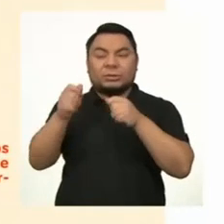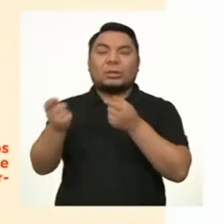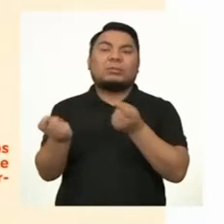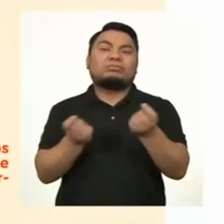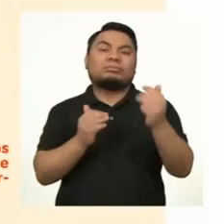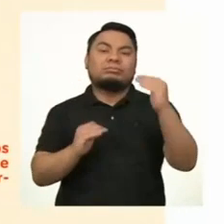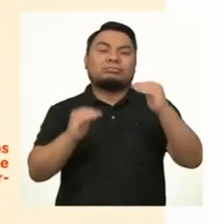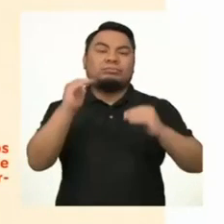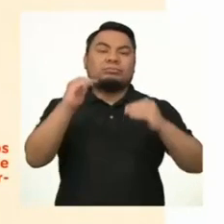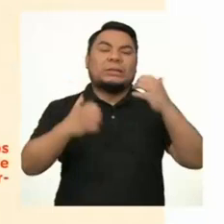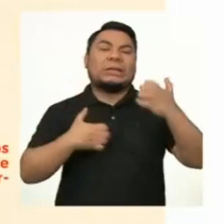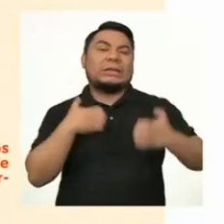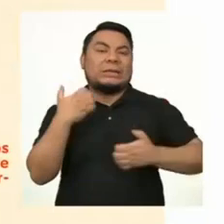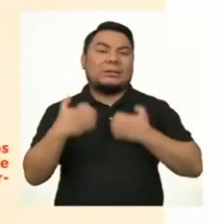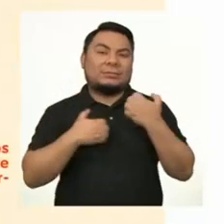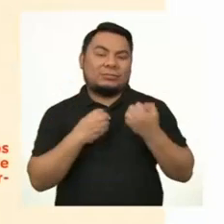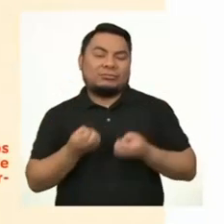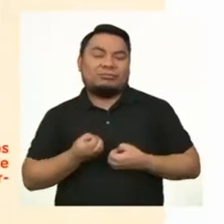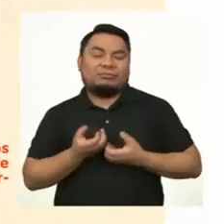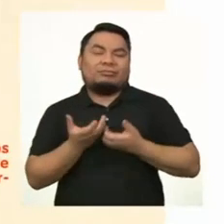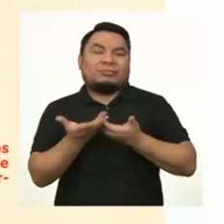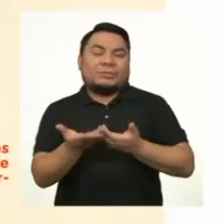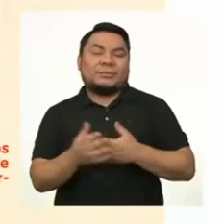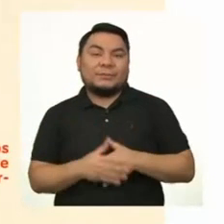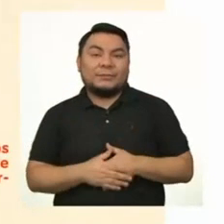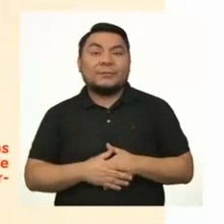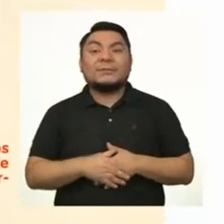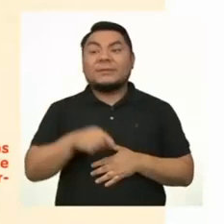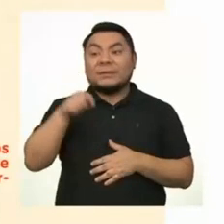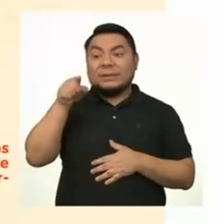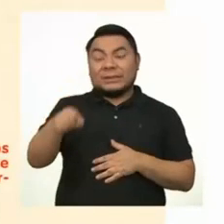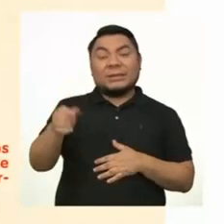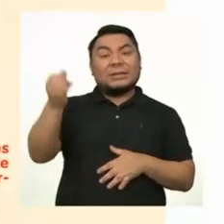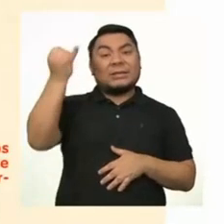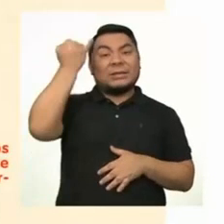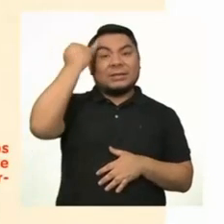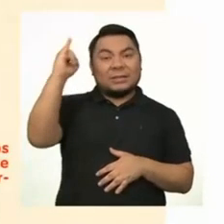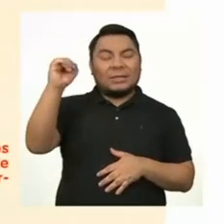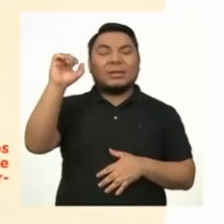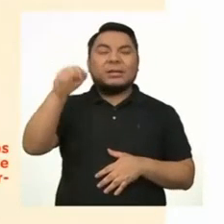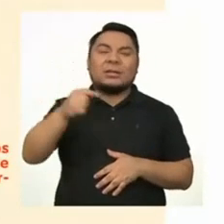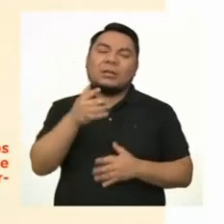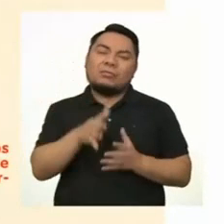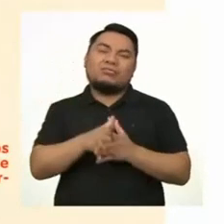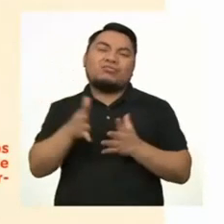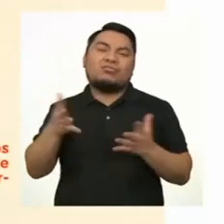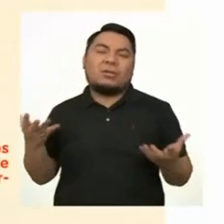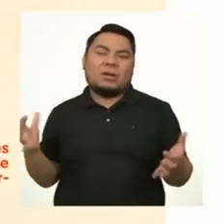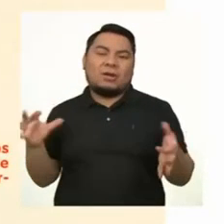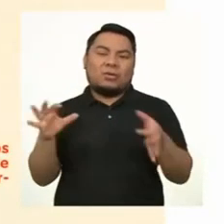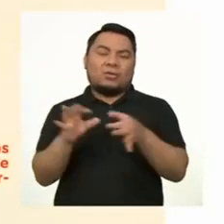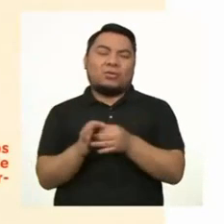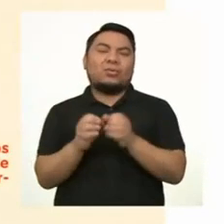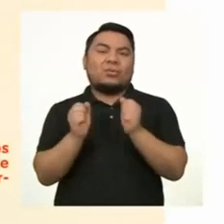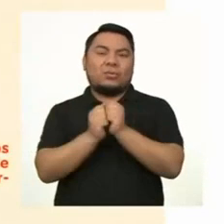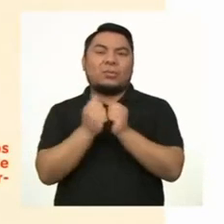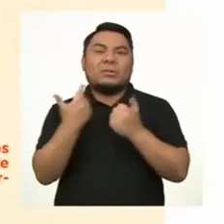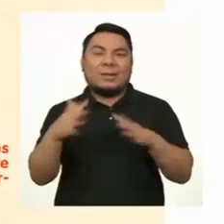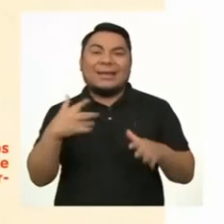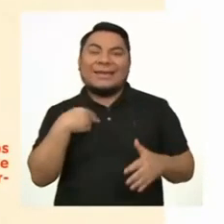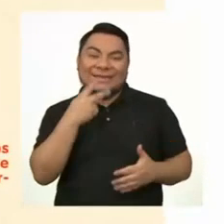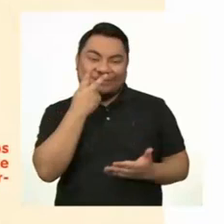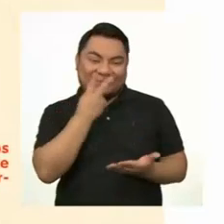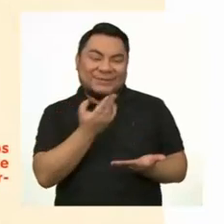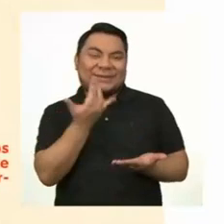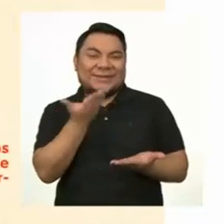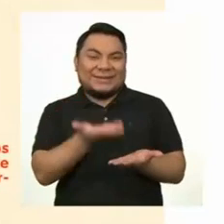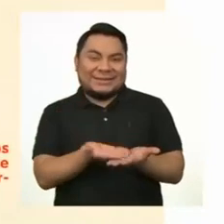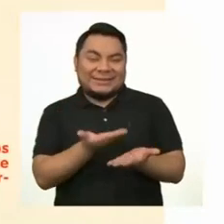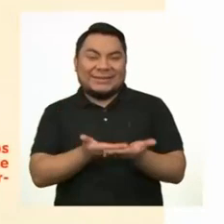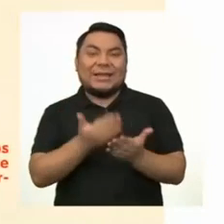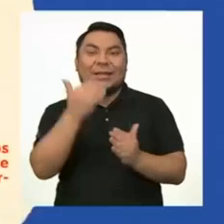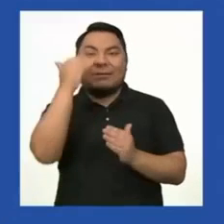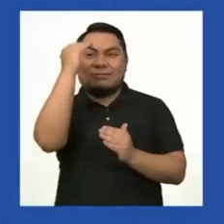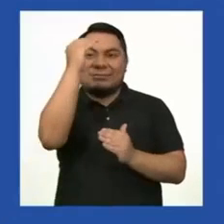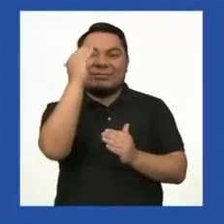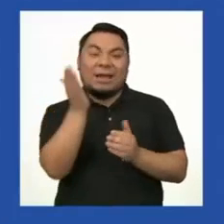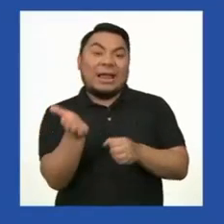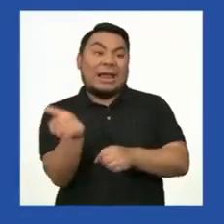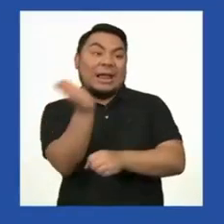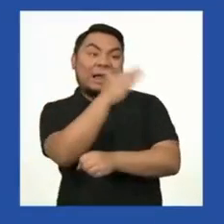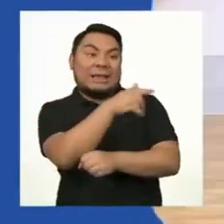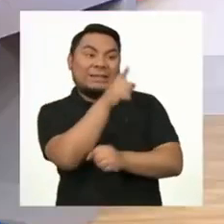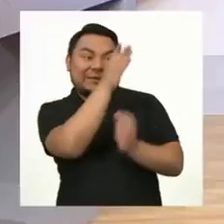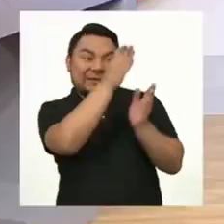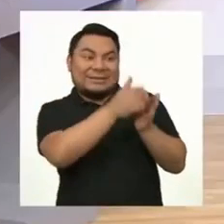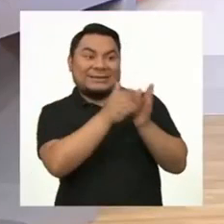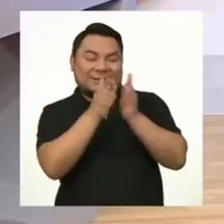equilibrar las emociones generadas. Y esta idea está muy relacionada con lo que hemos visto en los párrafos